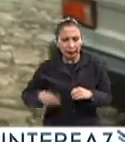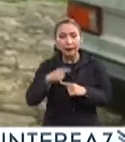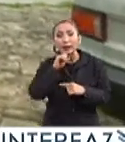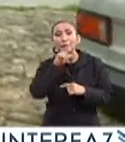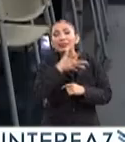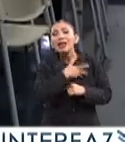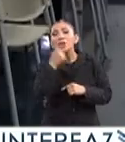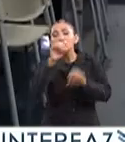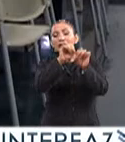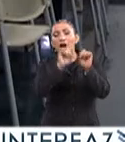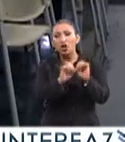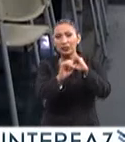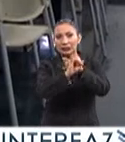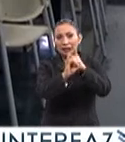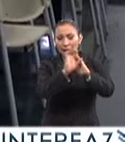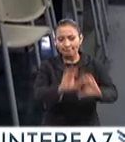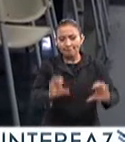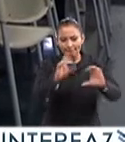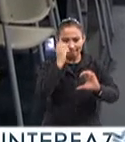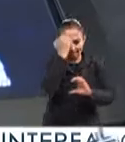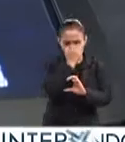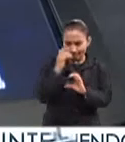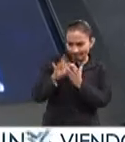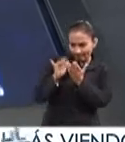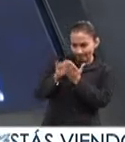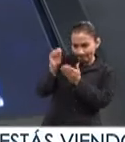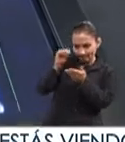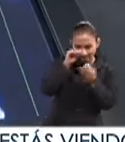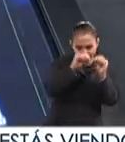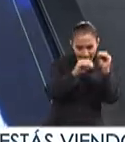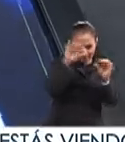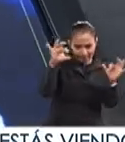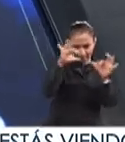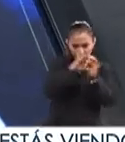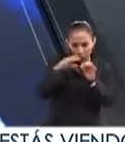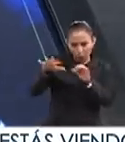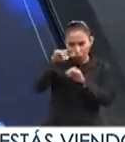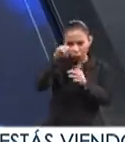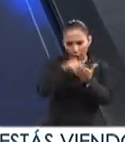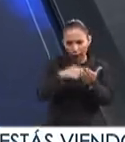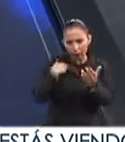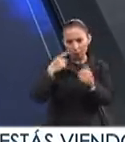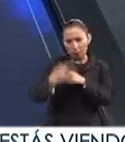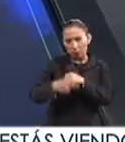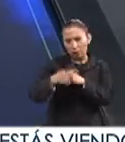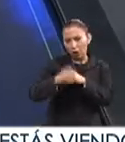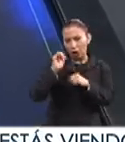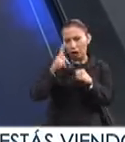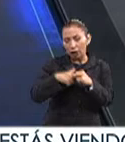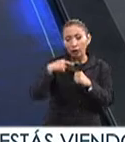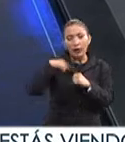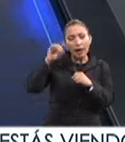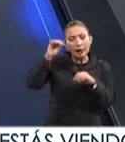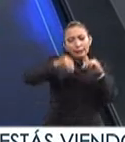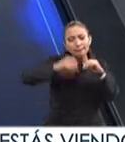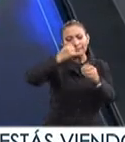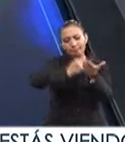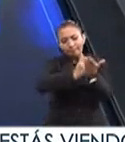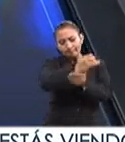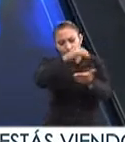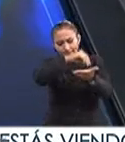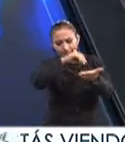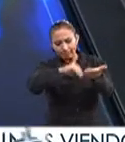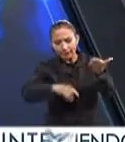se cuenta con un aula virtual en la que analizan los indicios que tiene una conexión con la escena del crimen, donde conforman los dictámenes